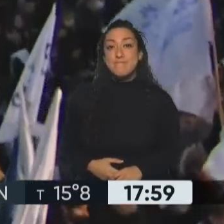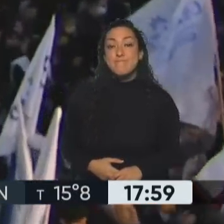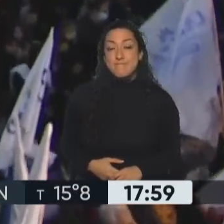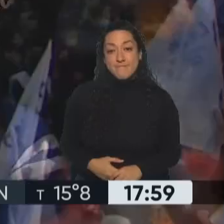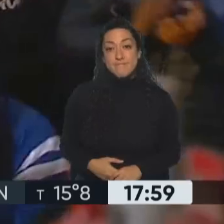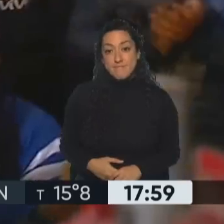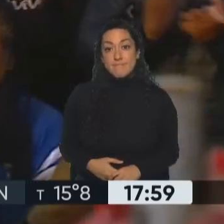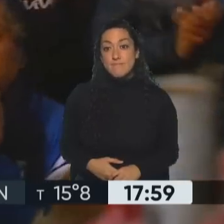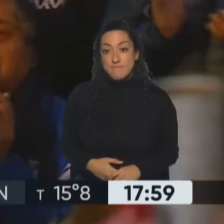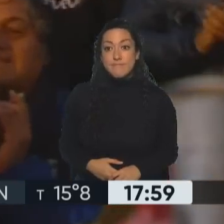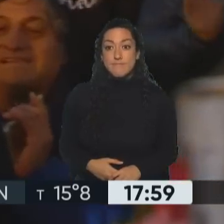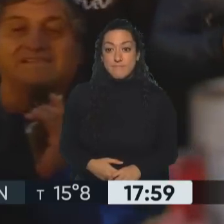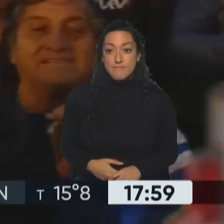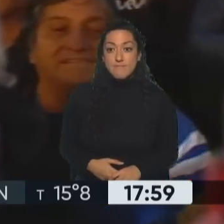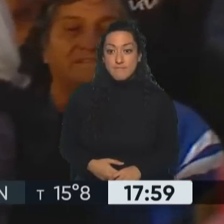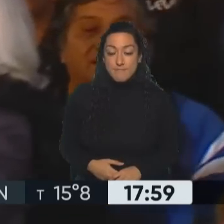El tema